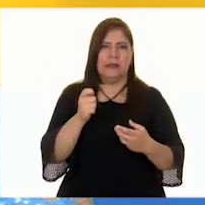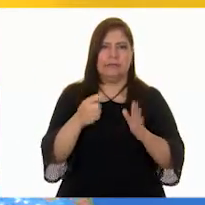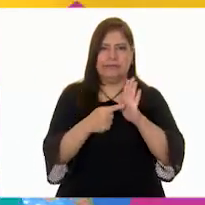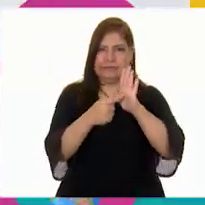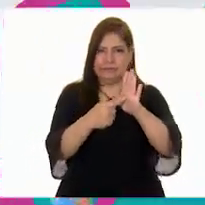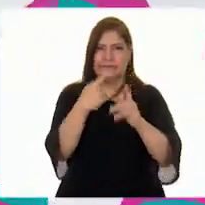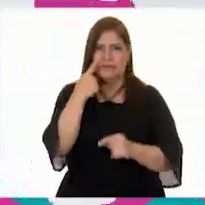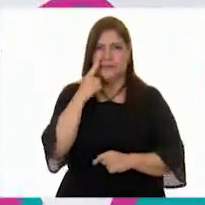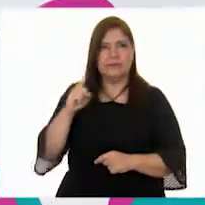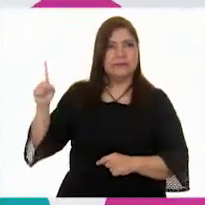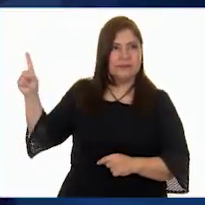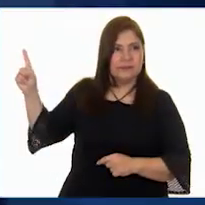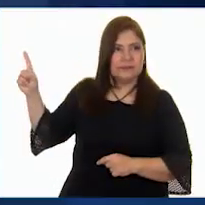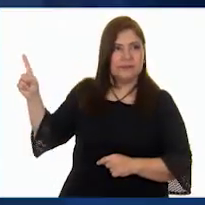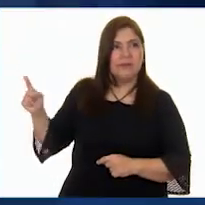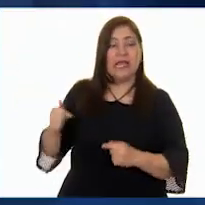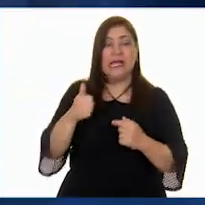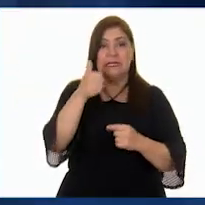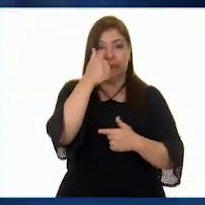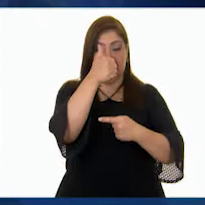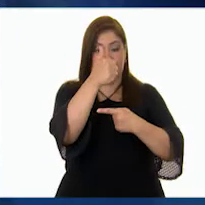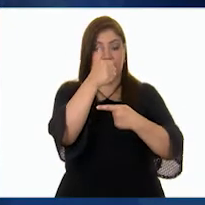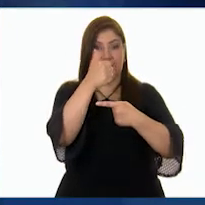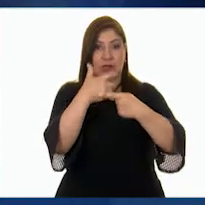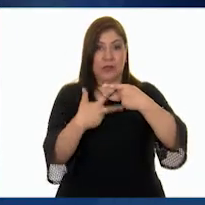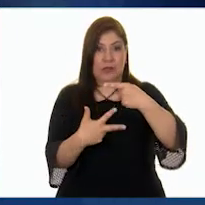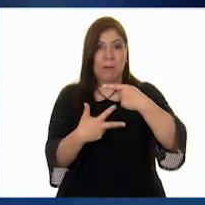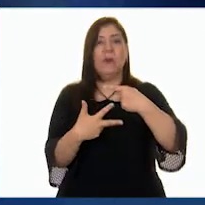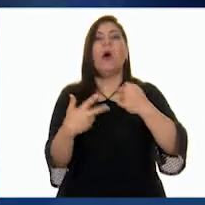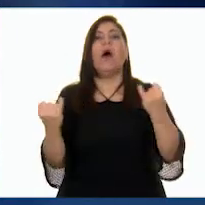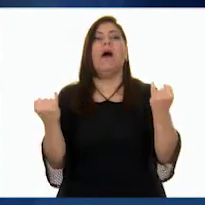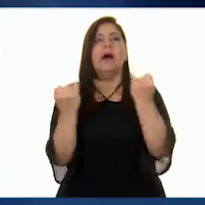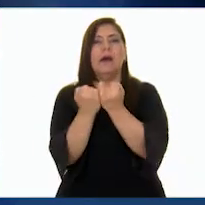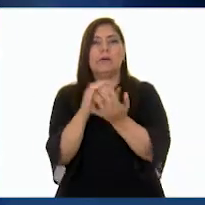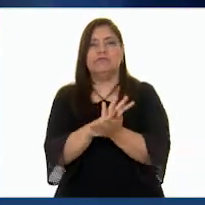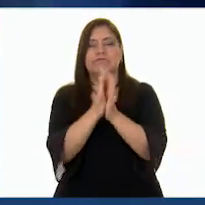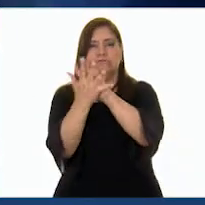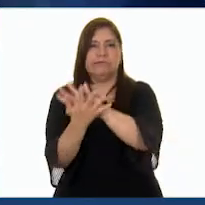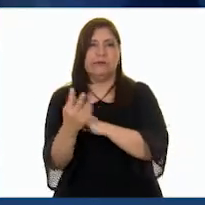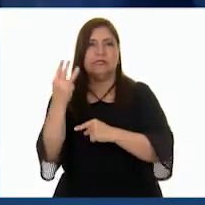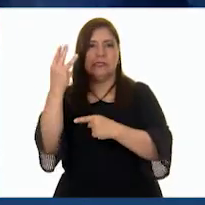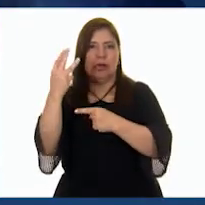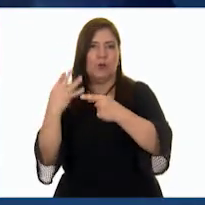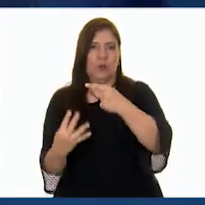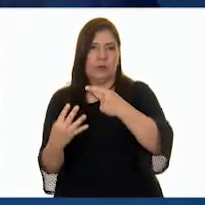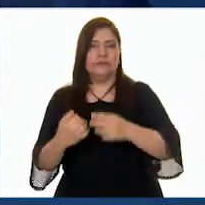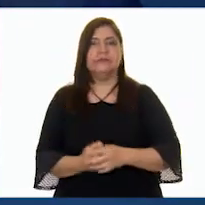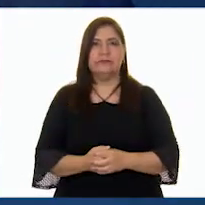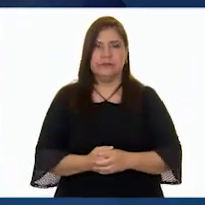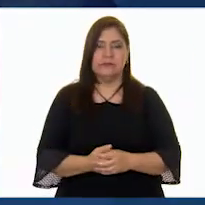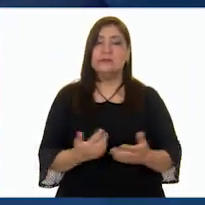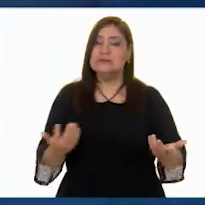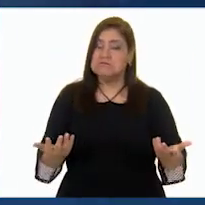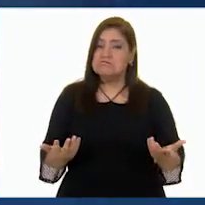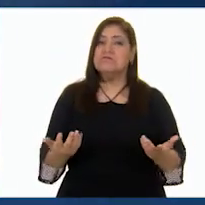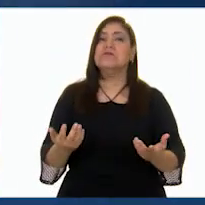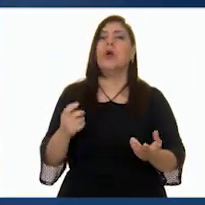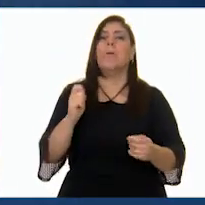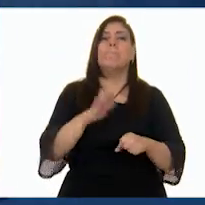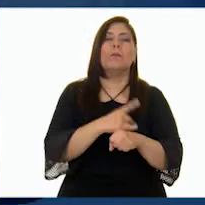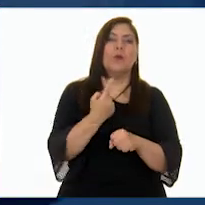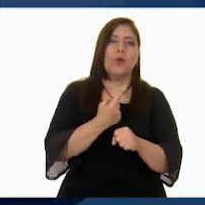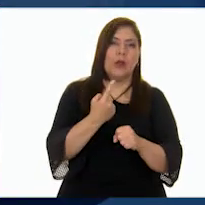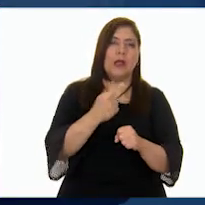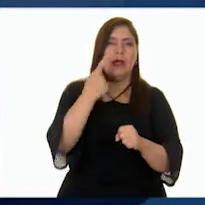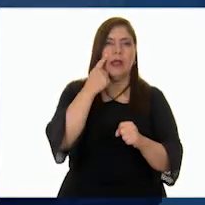dices. Tenemos que 6 octavos es equivalente a 3 cuartos. Pues sacamos la mitad